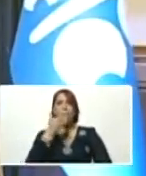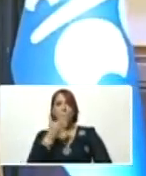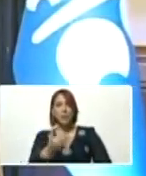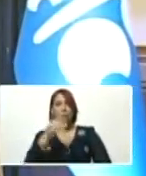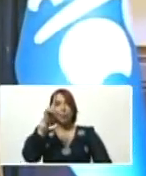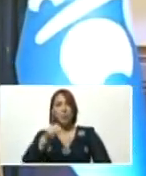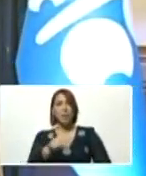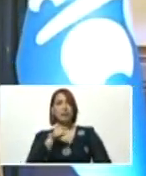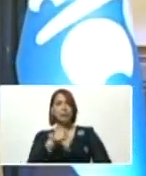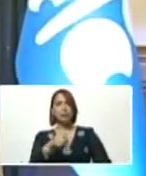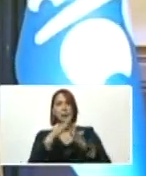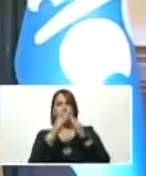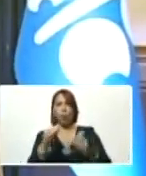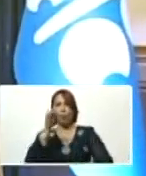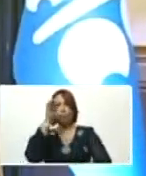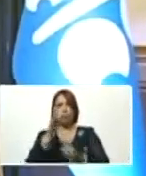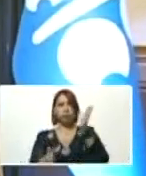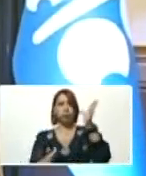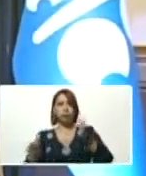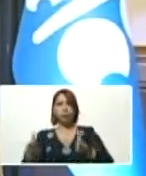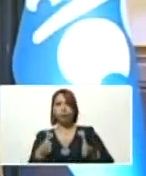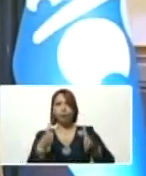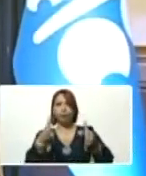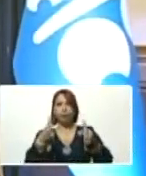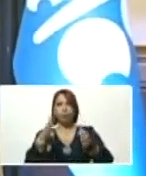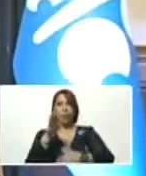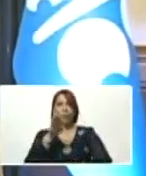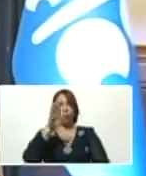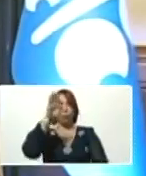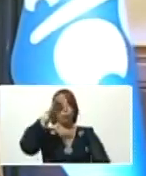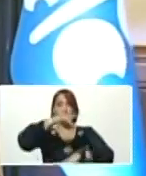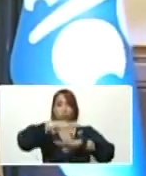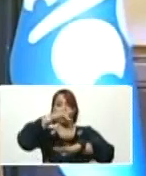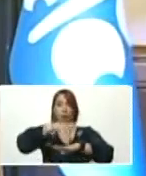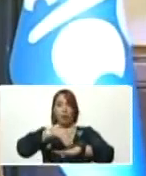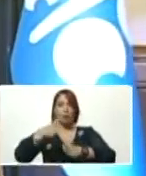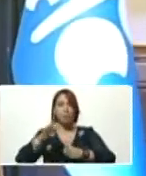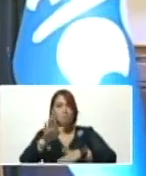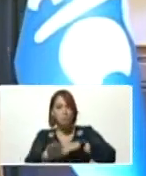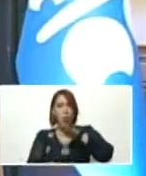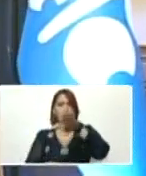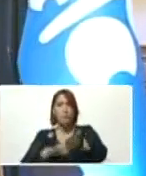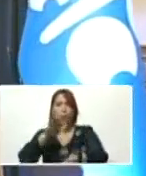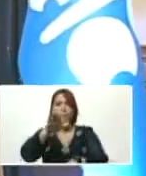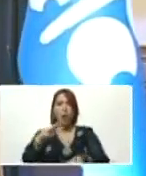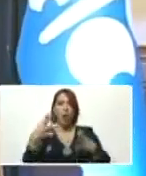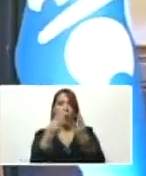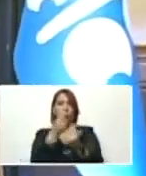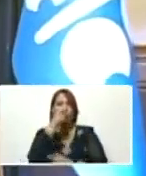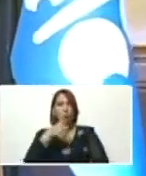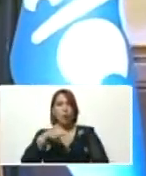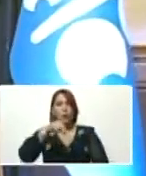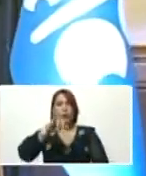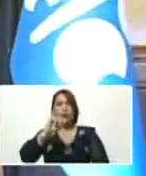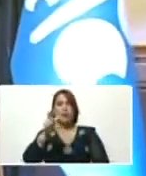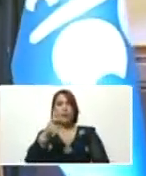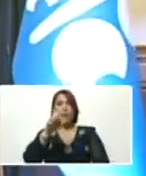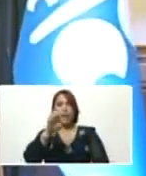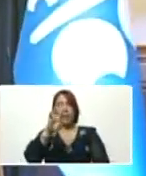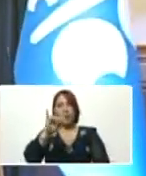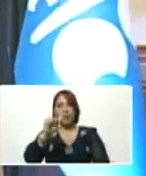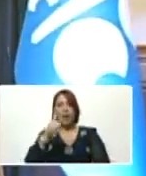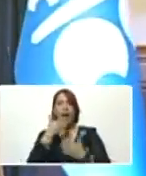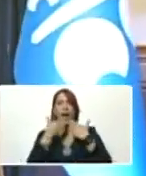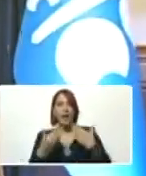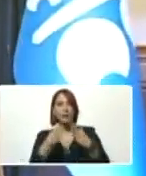para ti toda la suerte en los caminos futuros que te tocará transitar junto a tu pueblo de Nigeria. Muchas gracias por todo lo